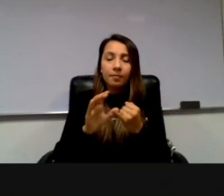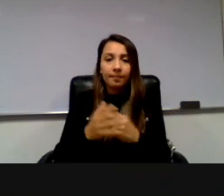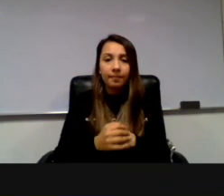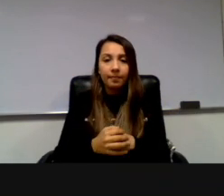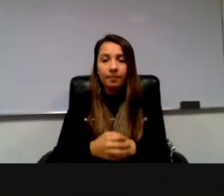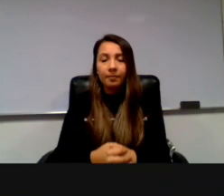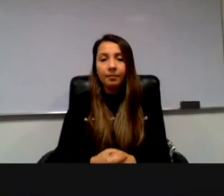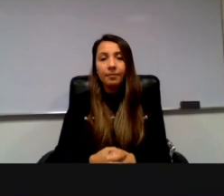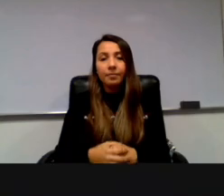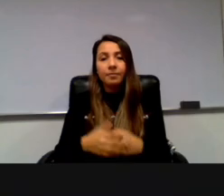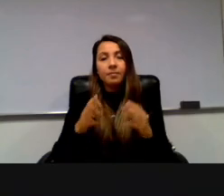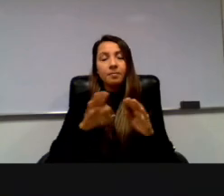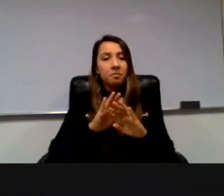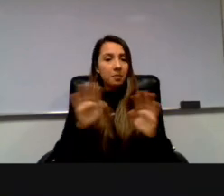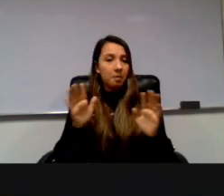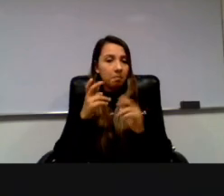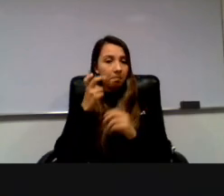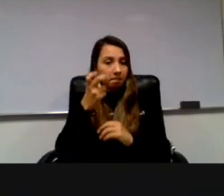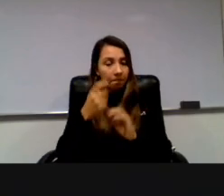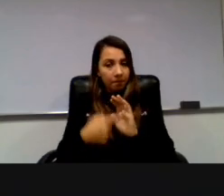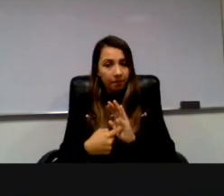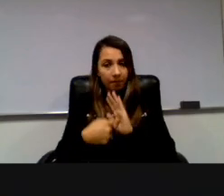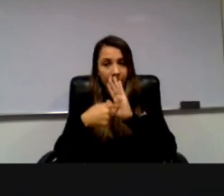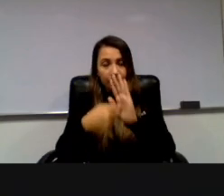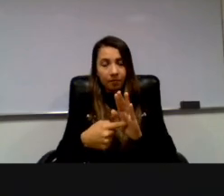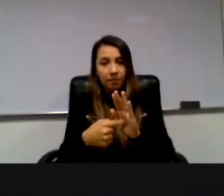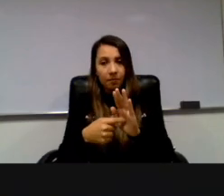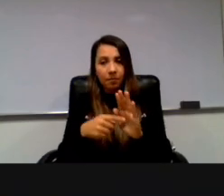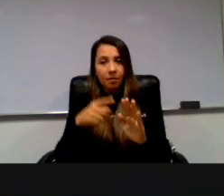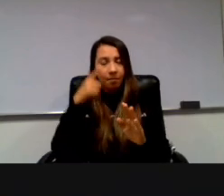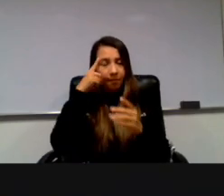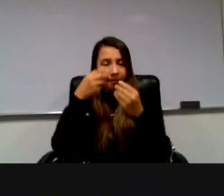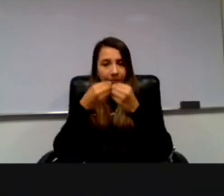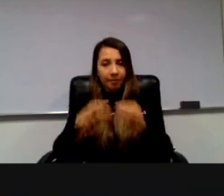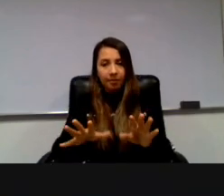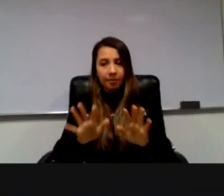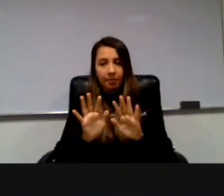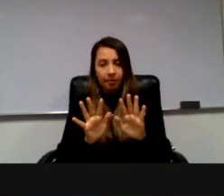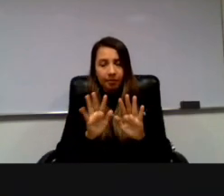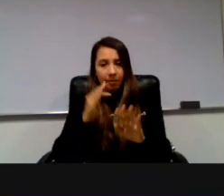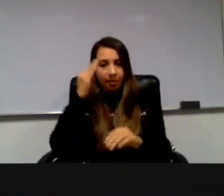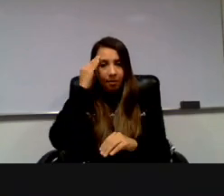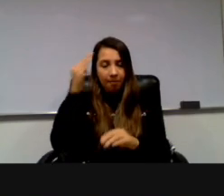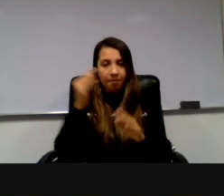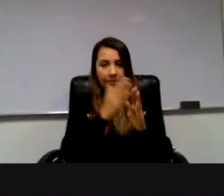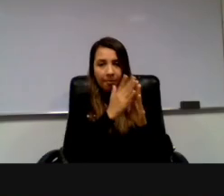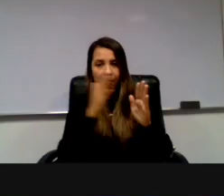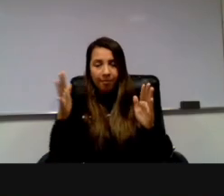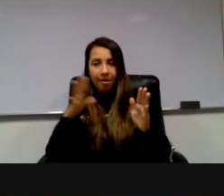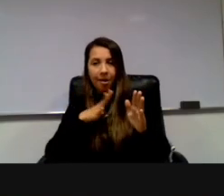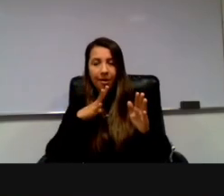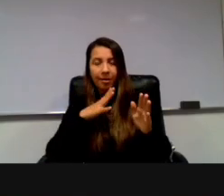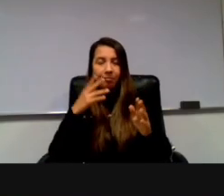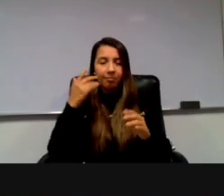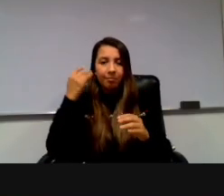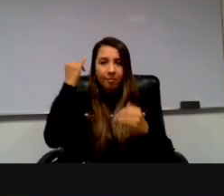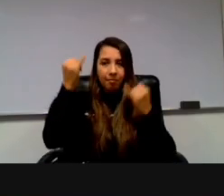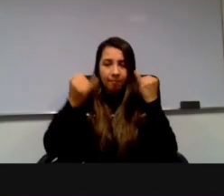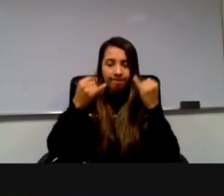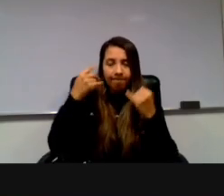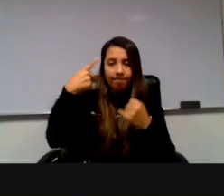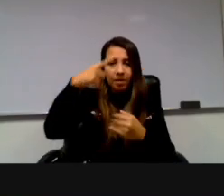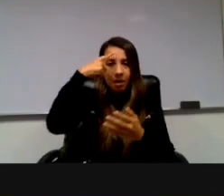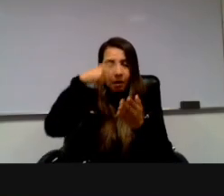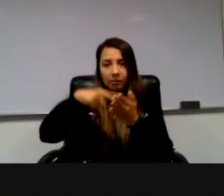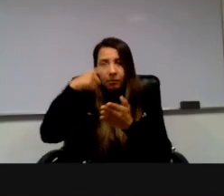Bueno, entonces ahí está, ¿no? Nuestra flecha para no perdernos en el tiempo con tantas teorías, hipótesis, y